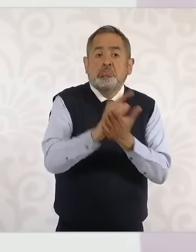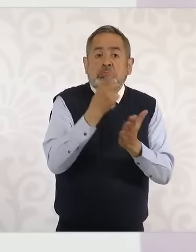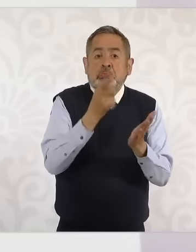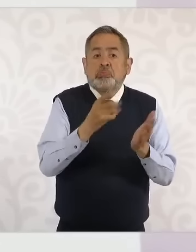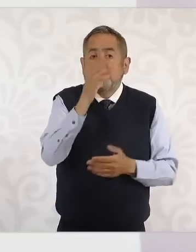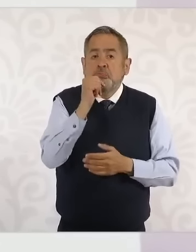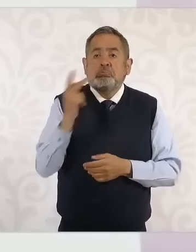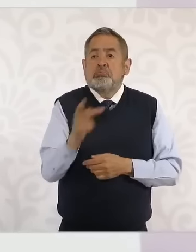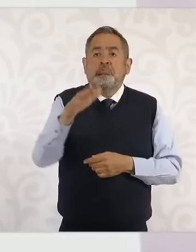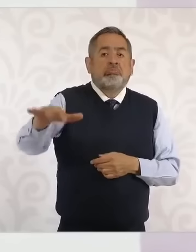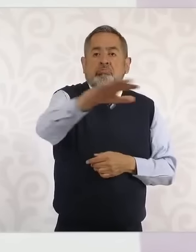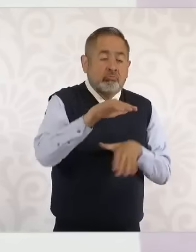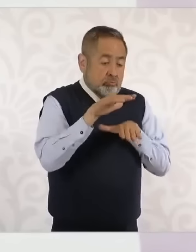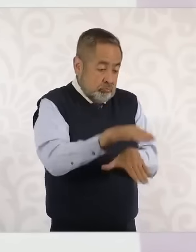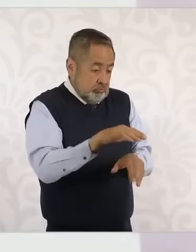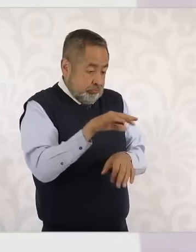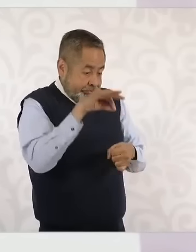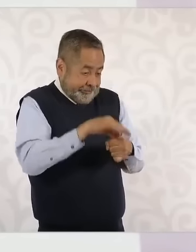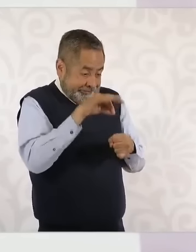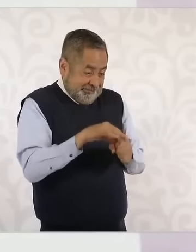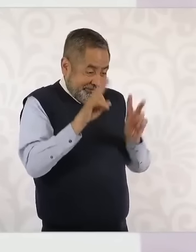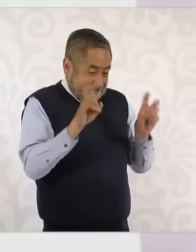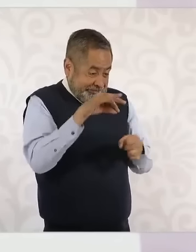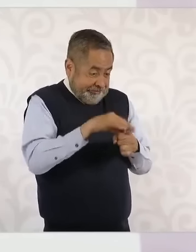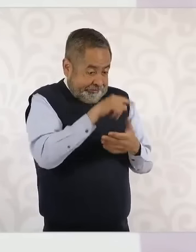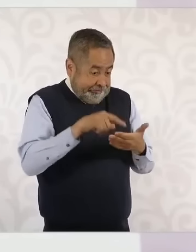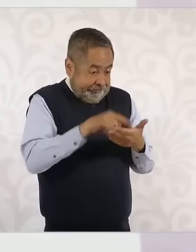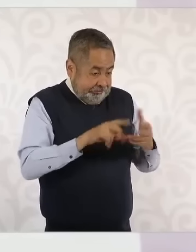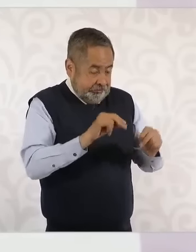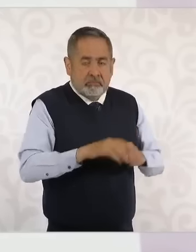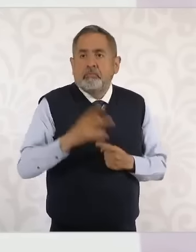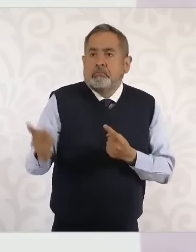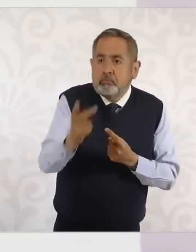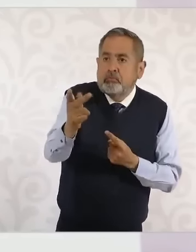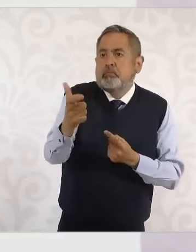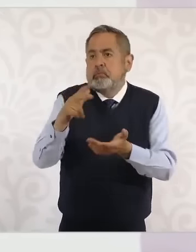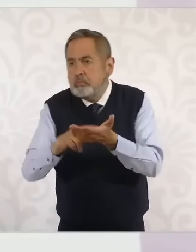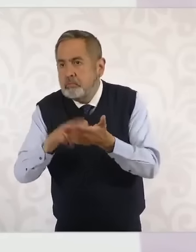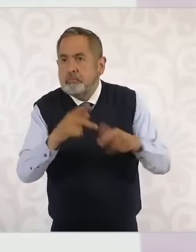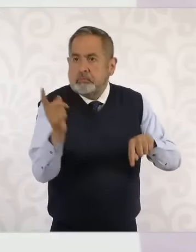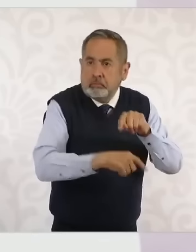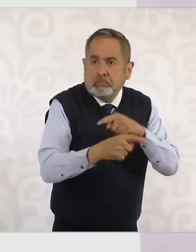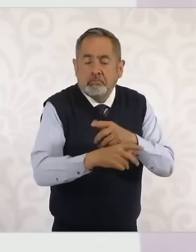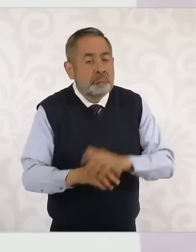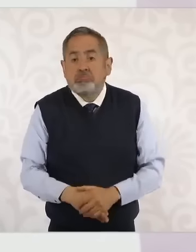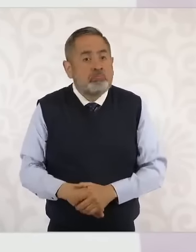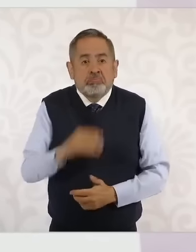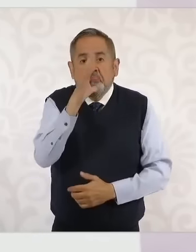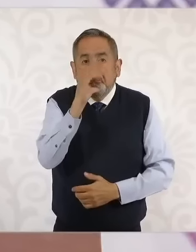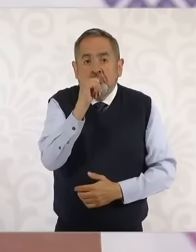que cueste tanto la elección? Pero en este momento la consulta